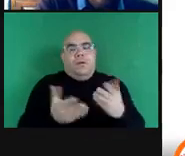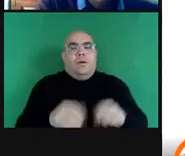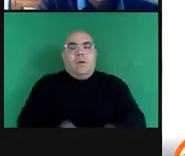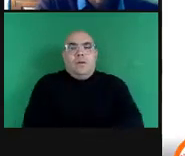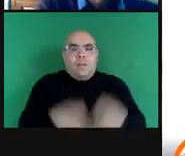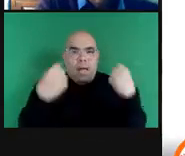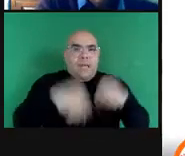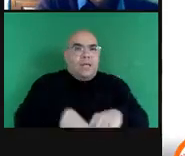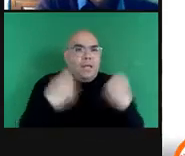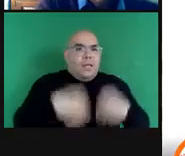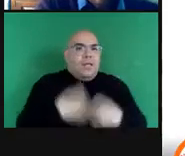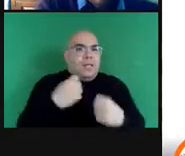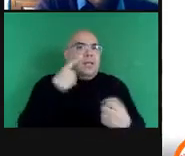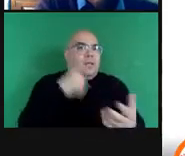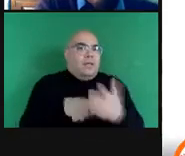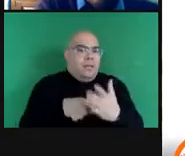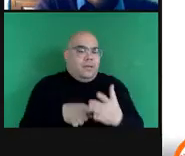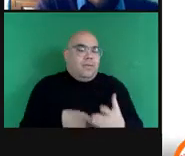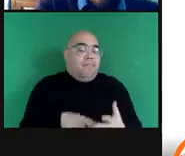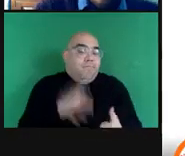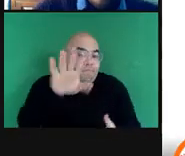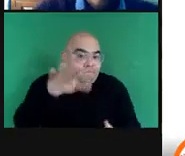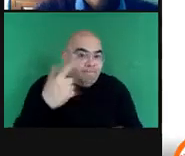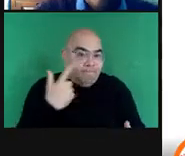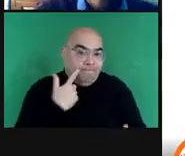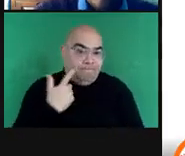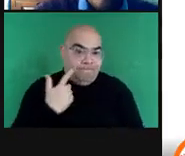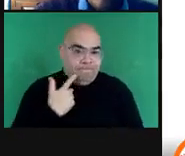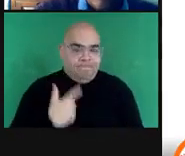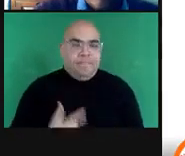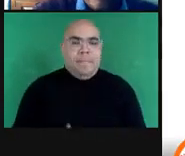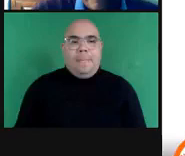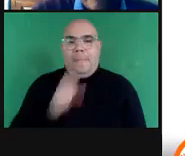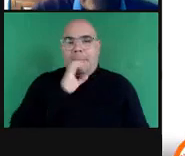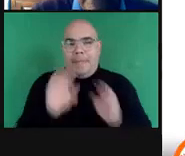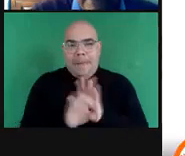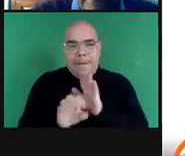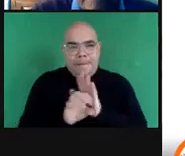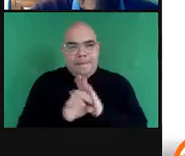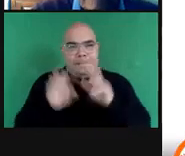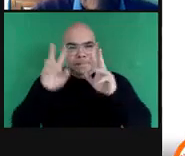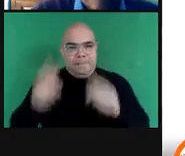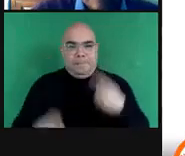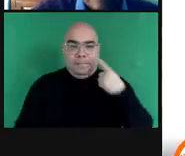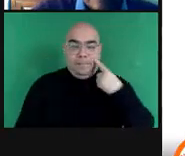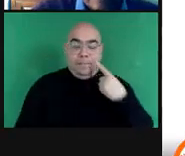patrimonio. Inclusive, por ejemplo, en esto que vemos aquí,